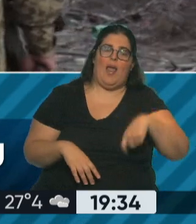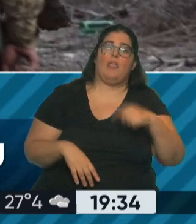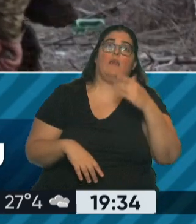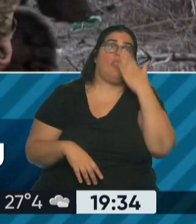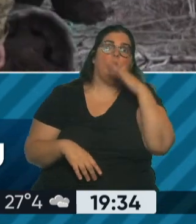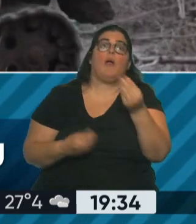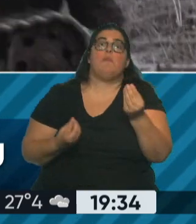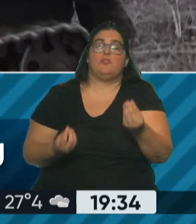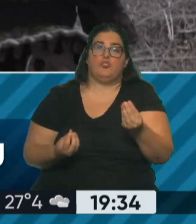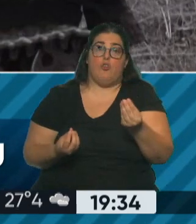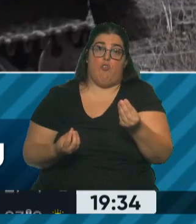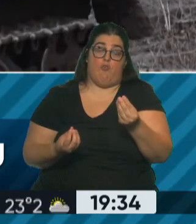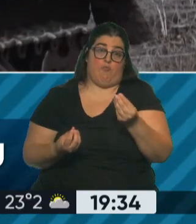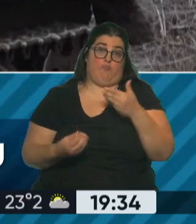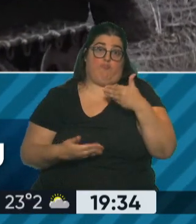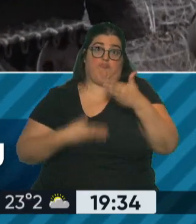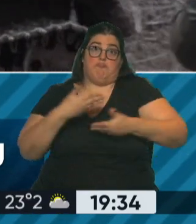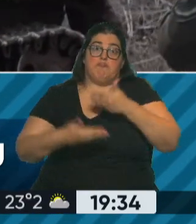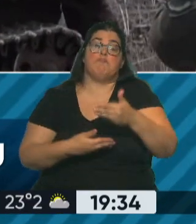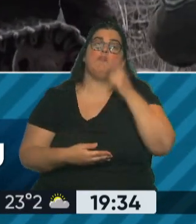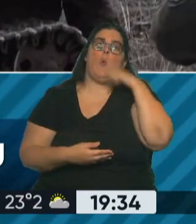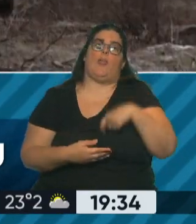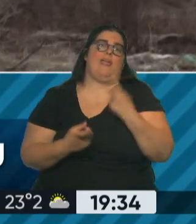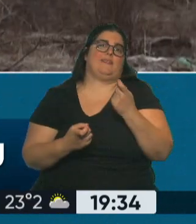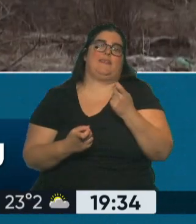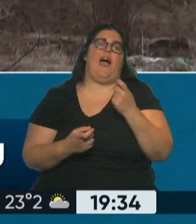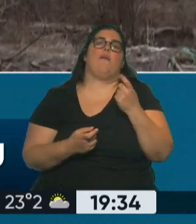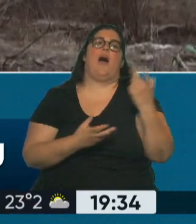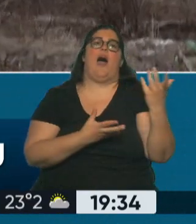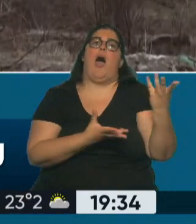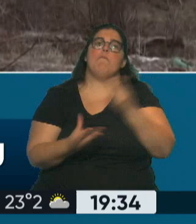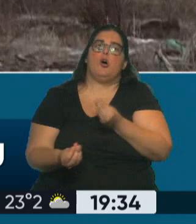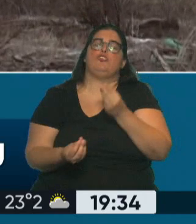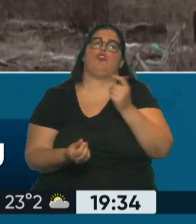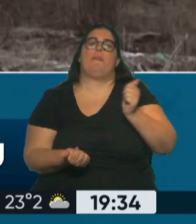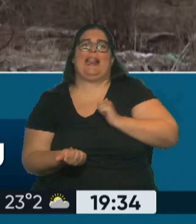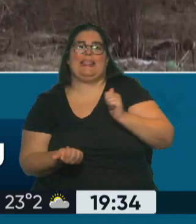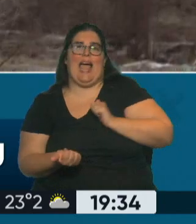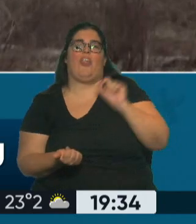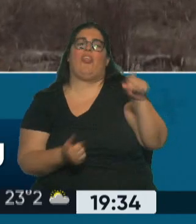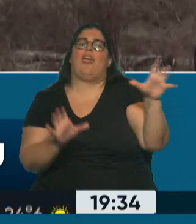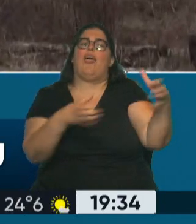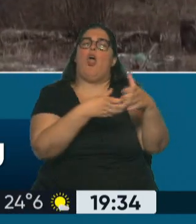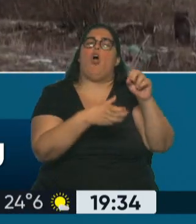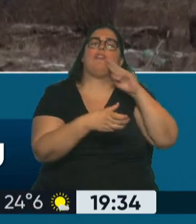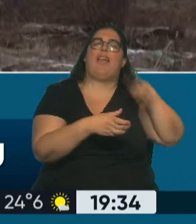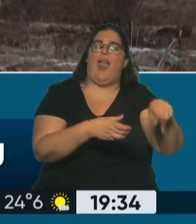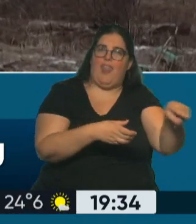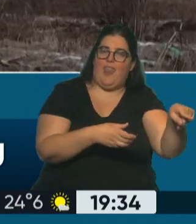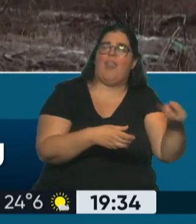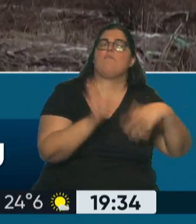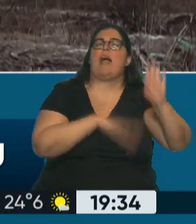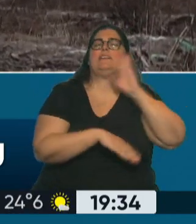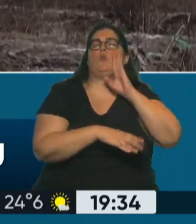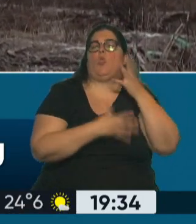que Ucrania dependió en gran parte de la ayuda tanto militar como financiera de la OTAN, particularmente de Estados